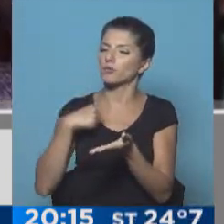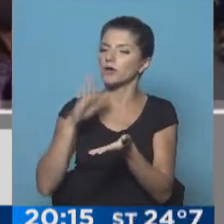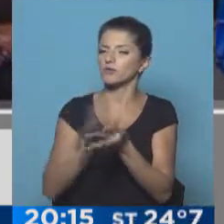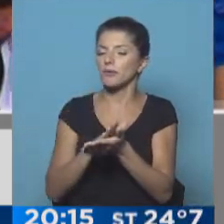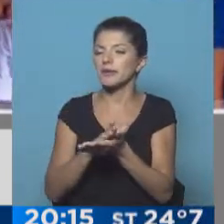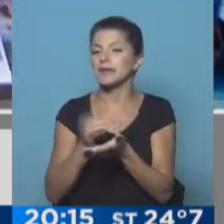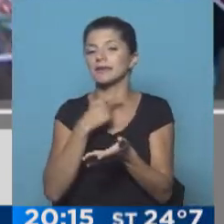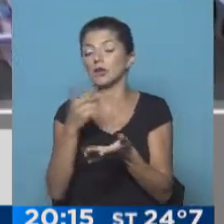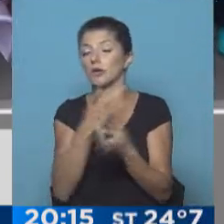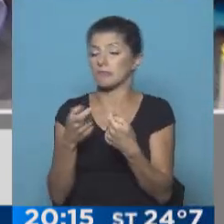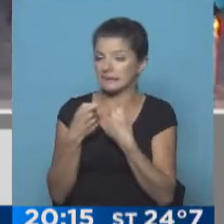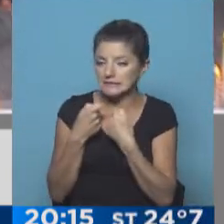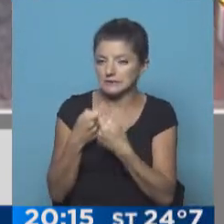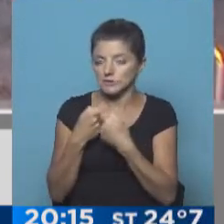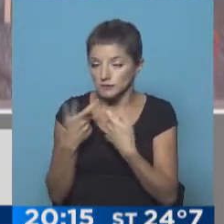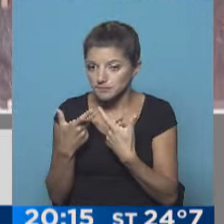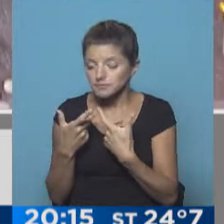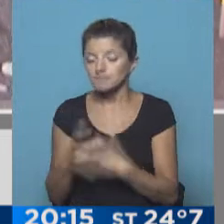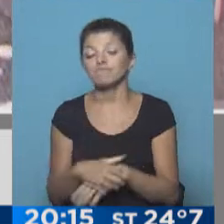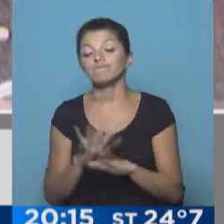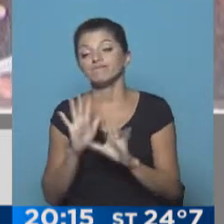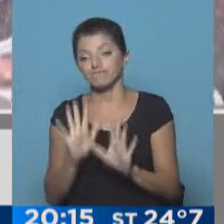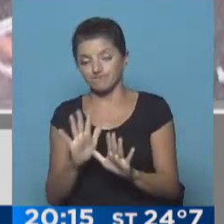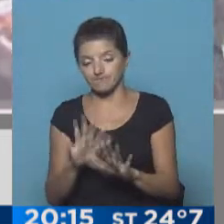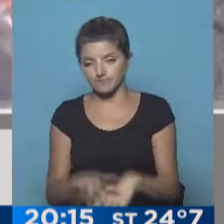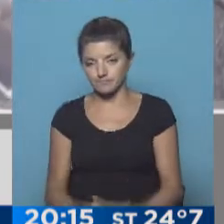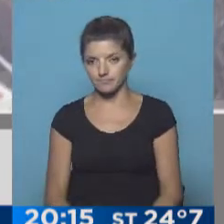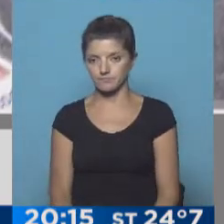ensañamiento, en realidad